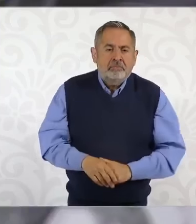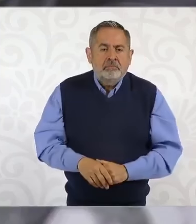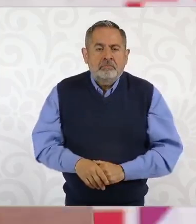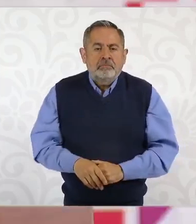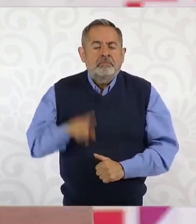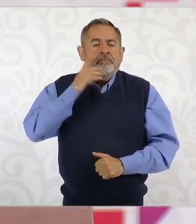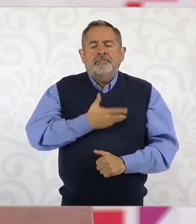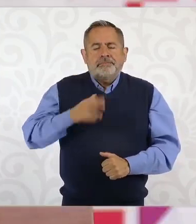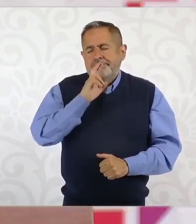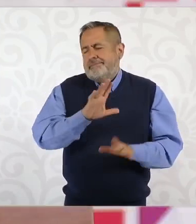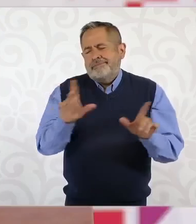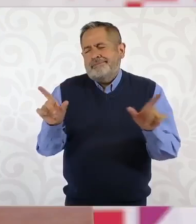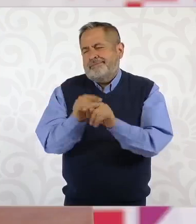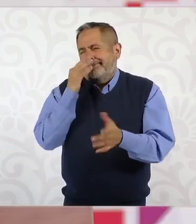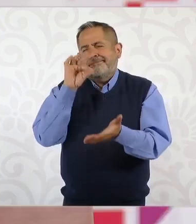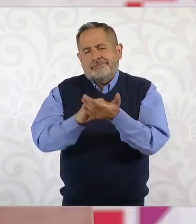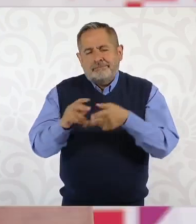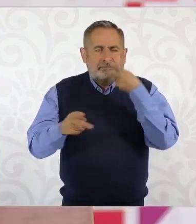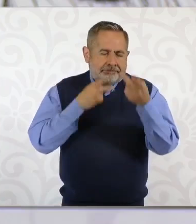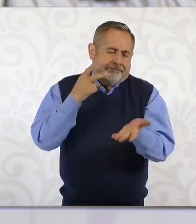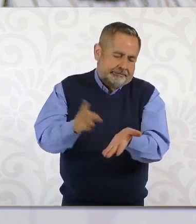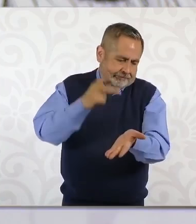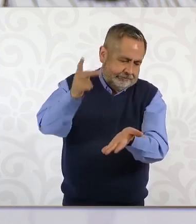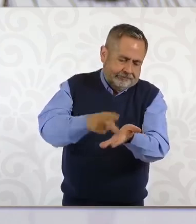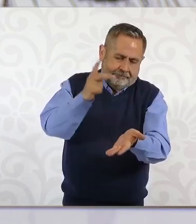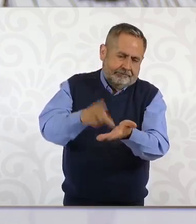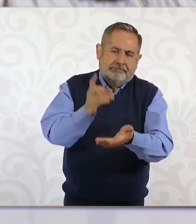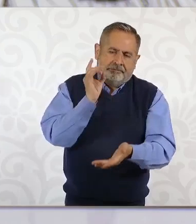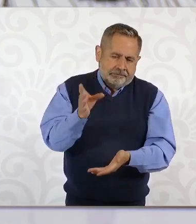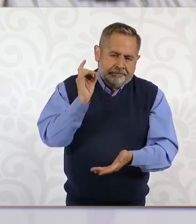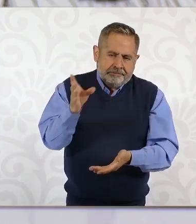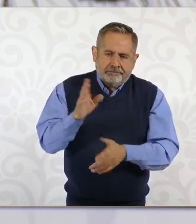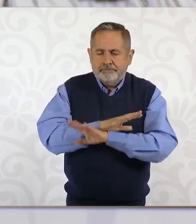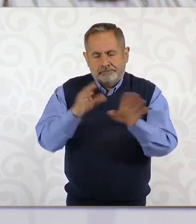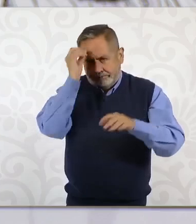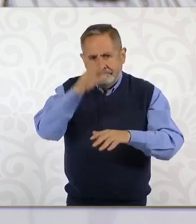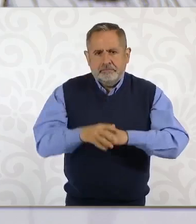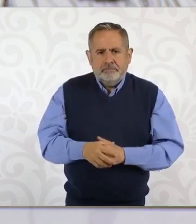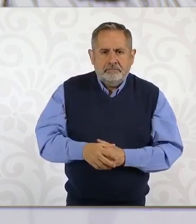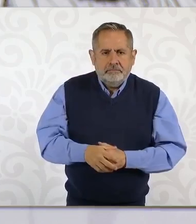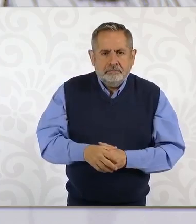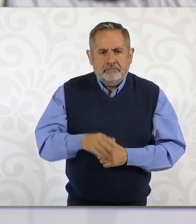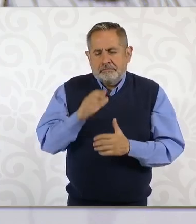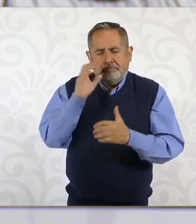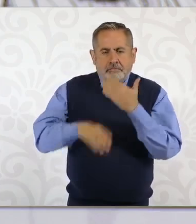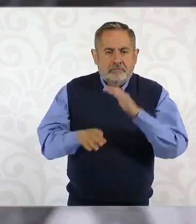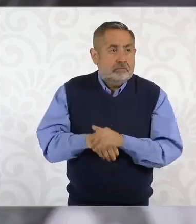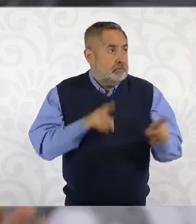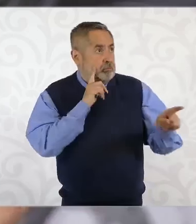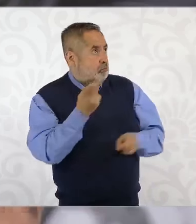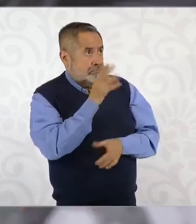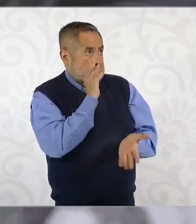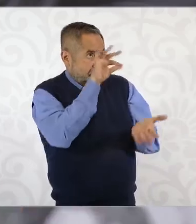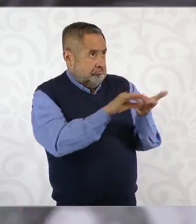mis opiniones. He hablado como 3 veces aquí en la mañanera. Ya. ¿Tema cerrado para la presidenta? Sí,